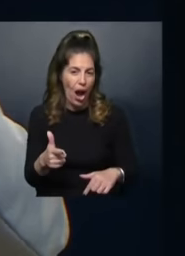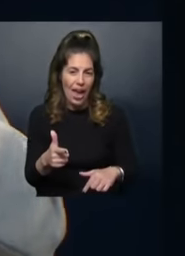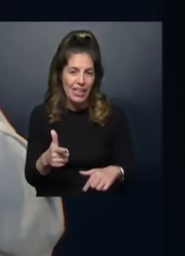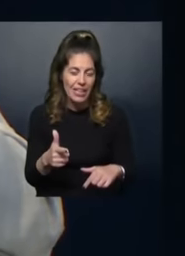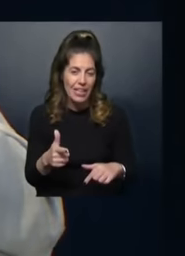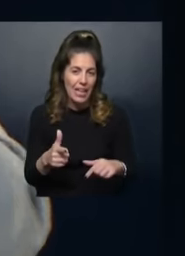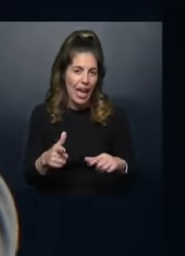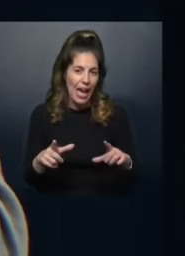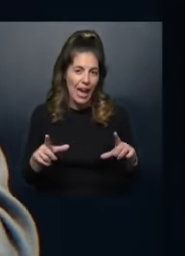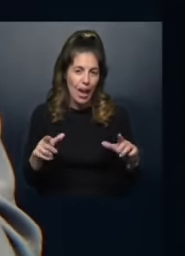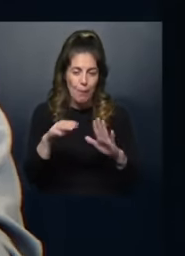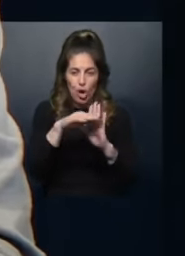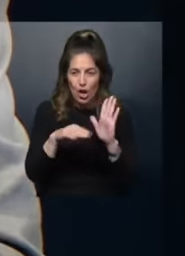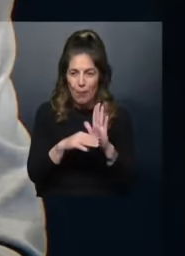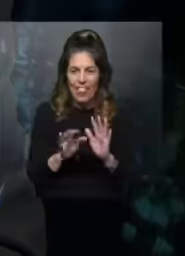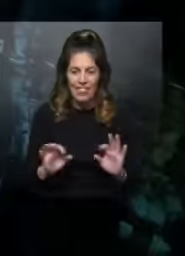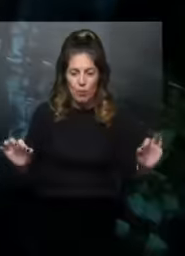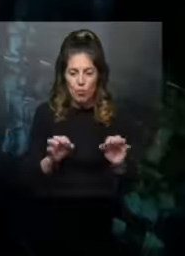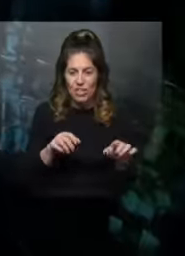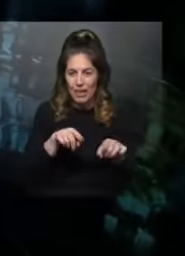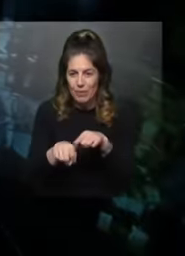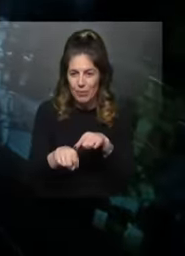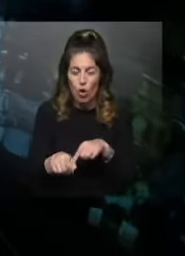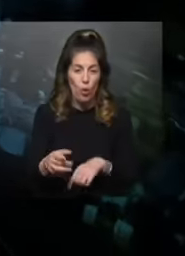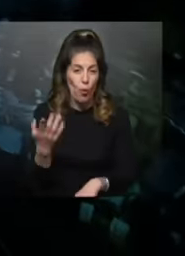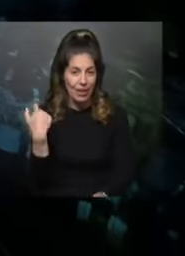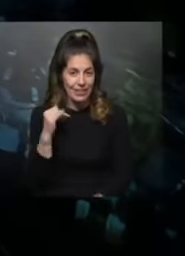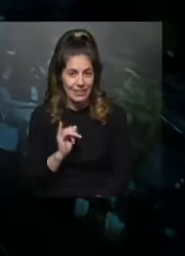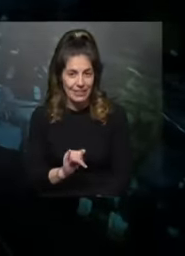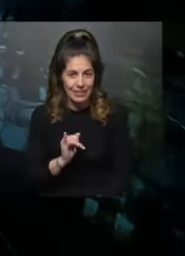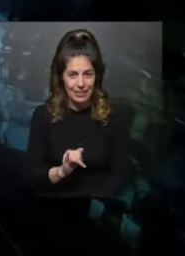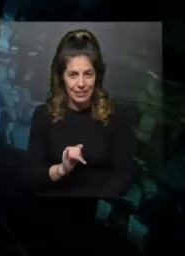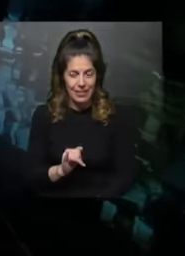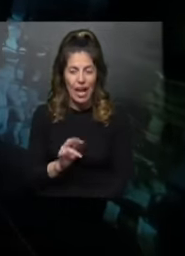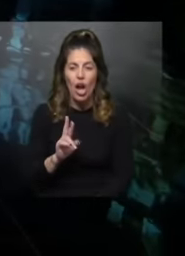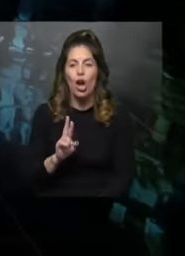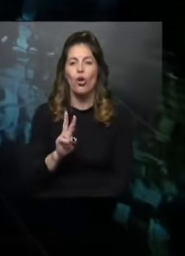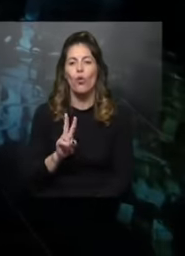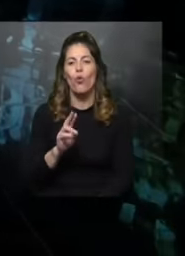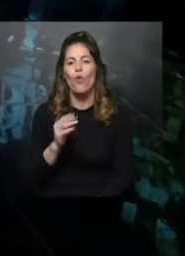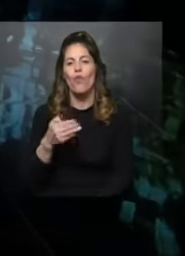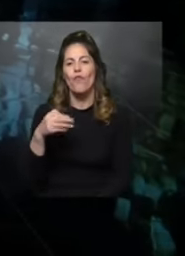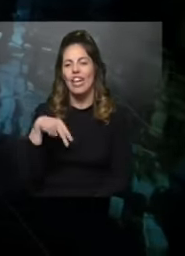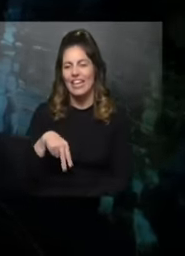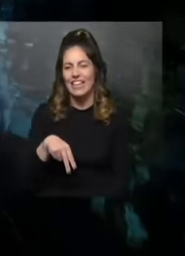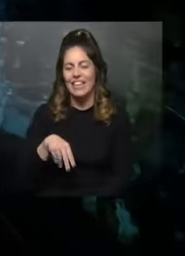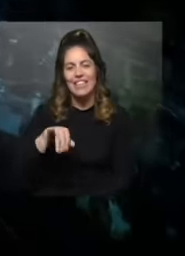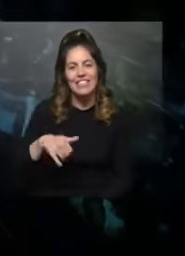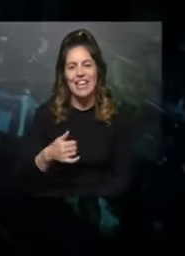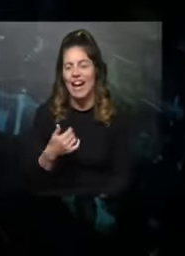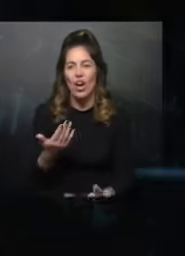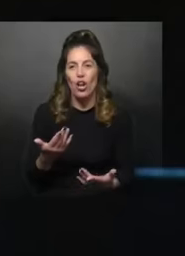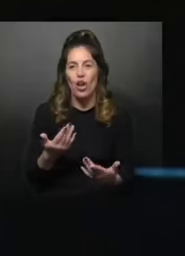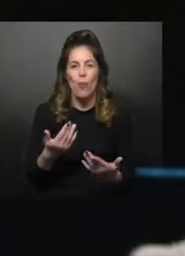vivo, ¿no? Como tenía en eso. A mí, Rubén, ya tocas como tocas